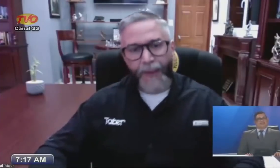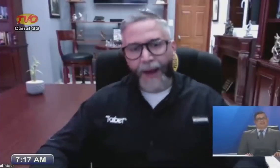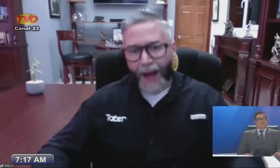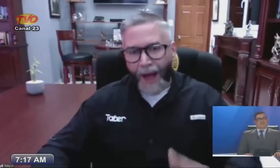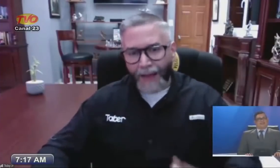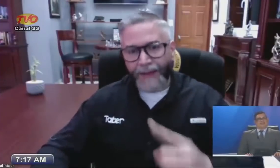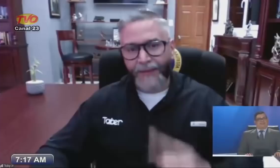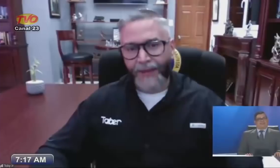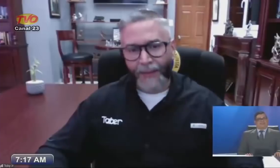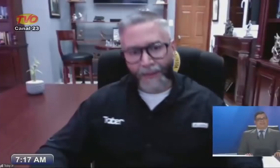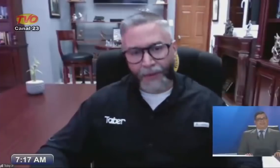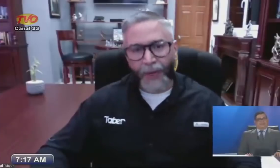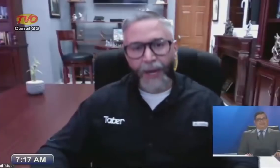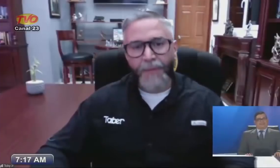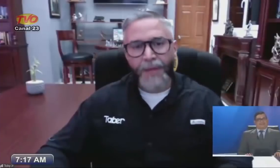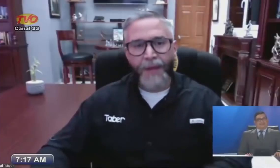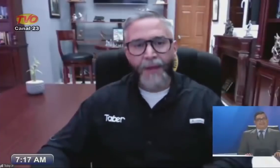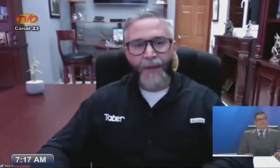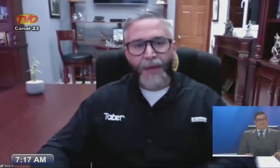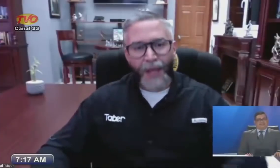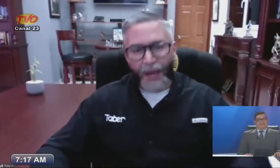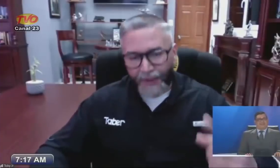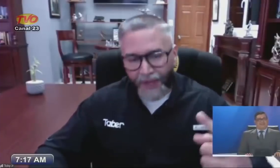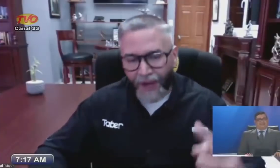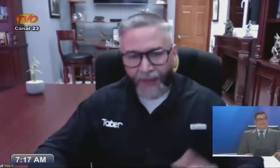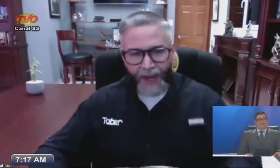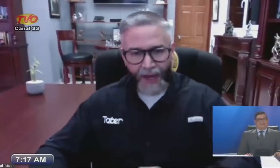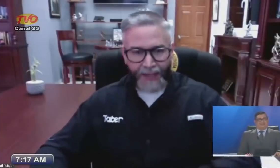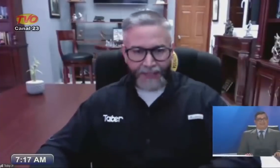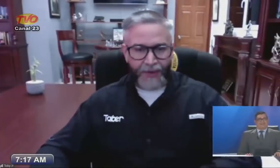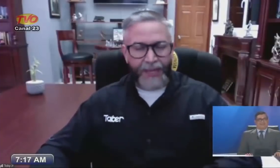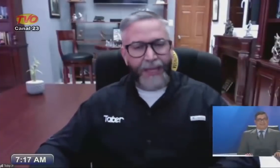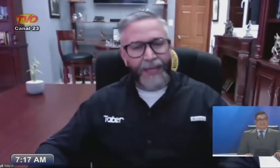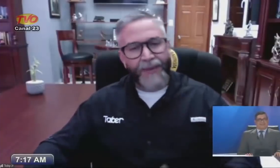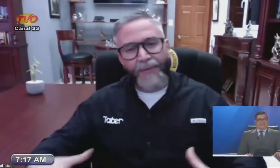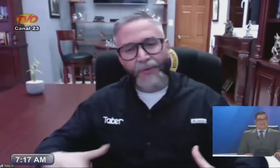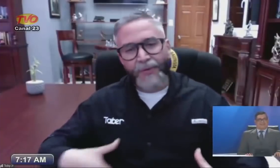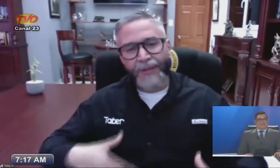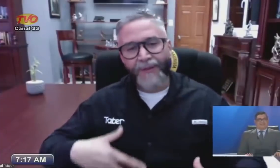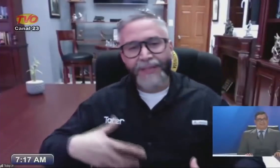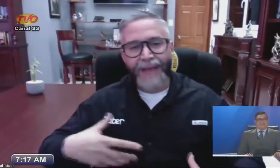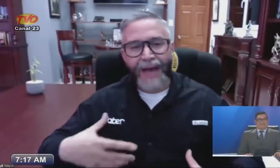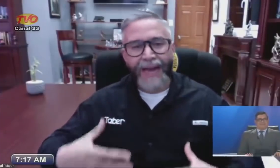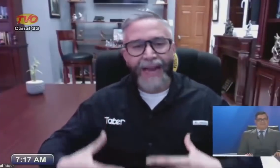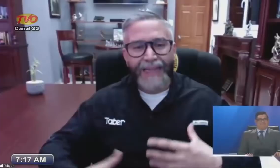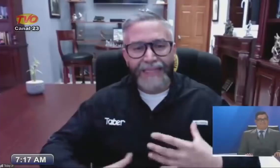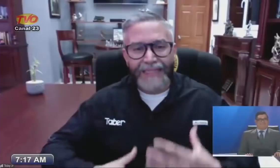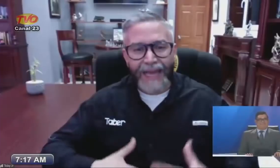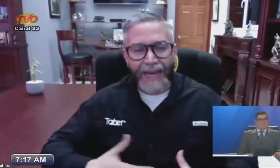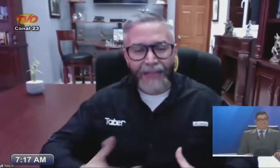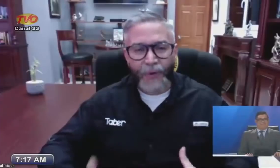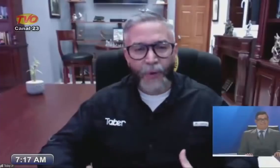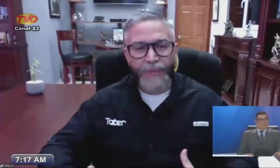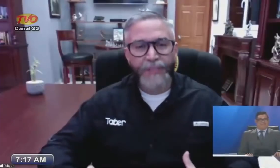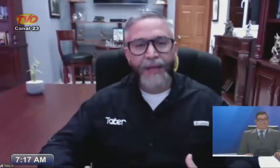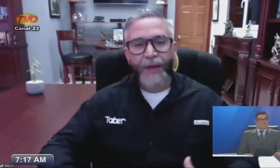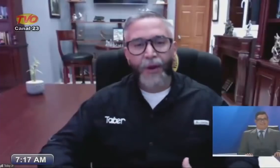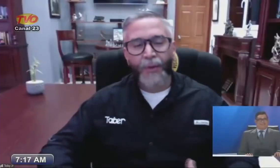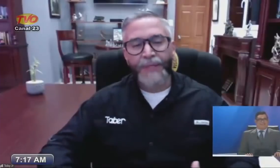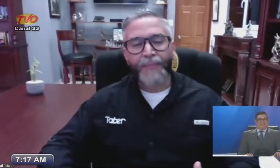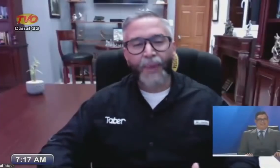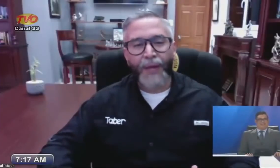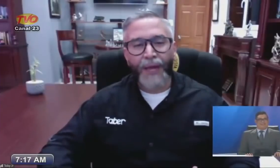hará esperar ella me va a tocar a mí y el día de la elección y aquí venimos otra vez a enardecer las cosas